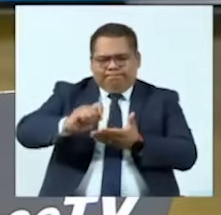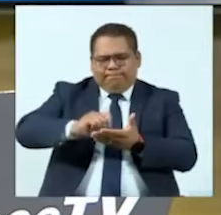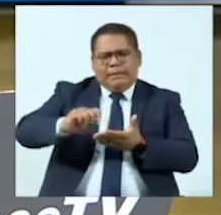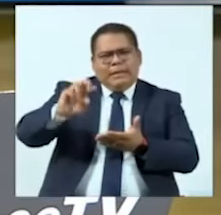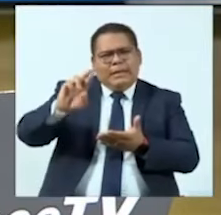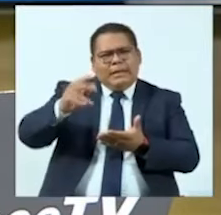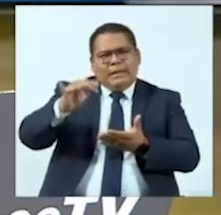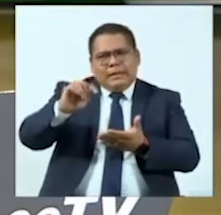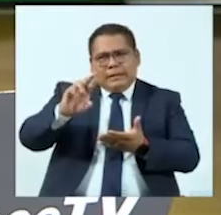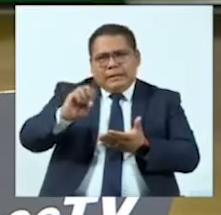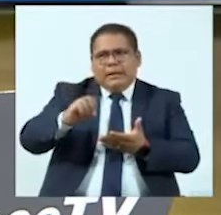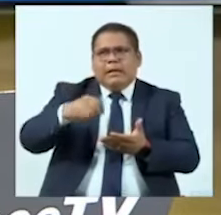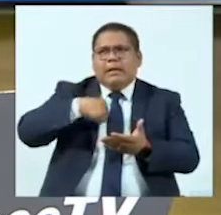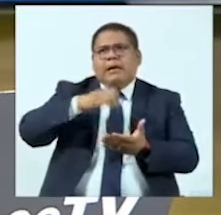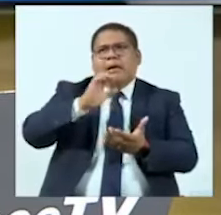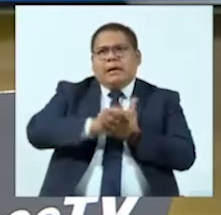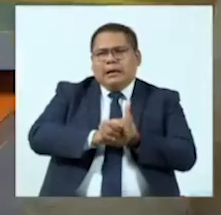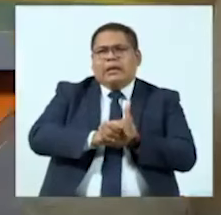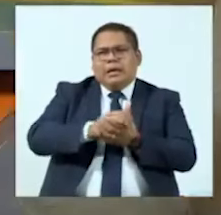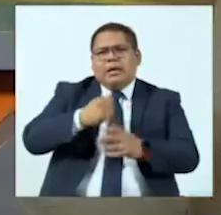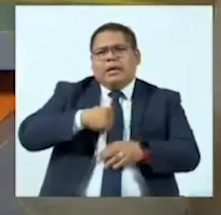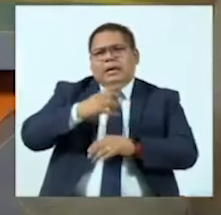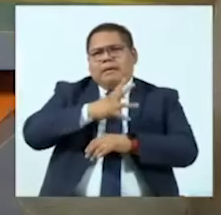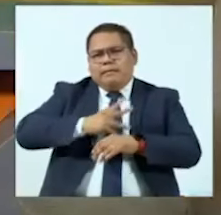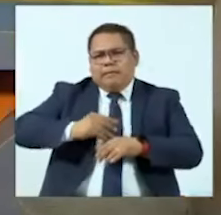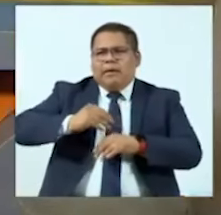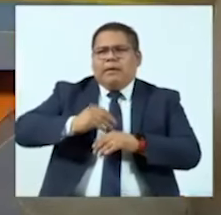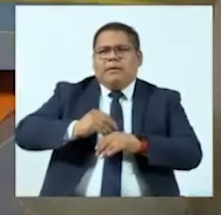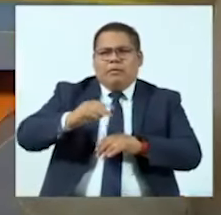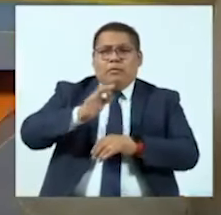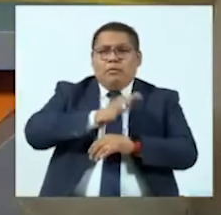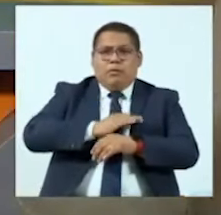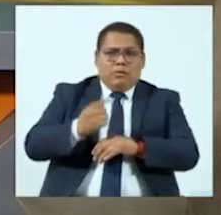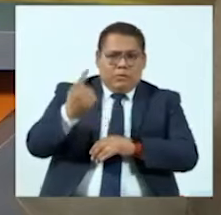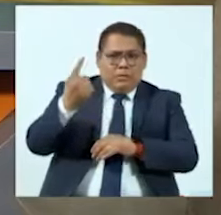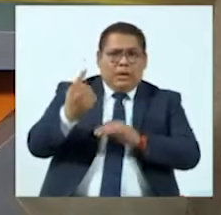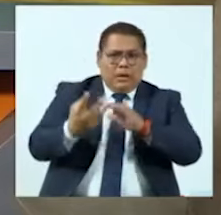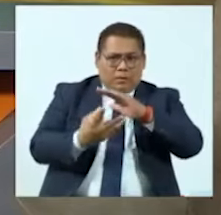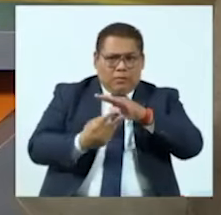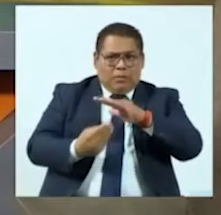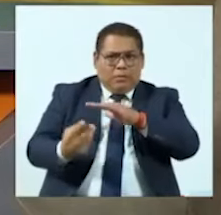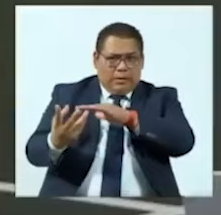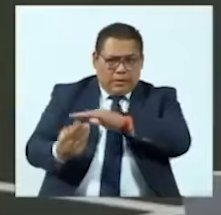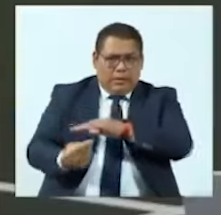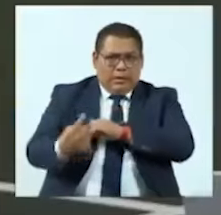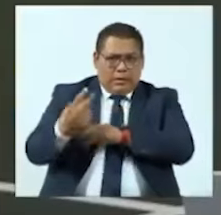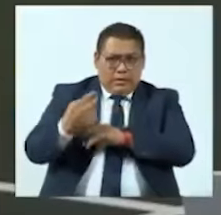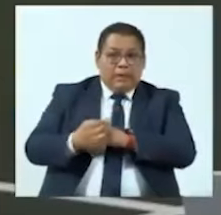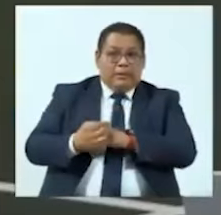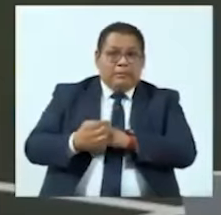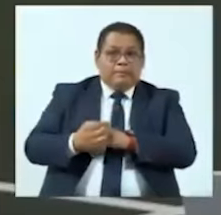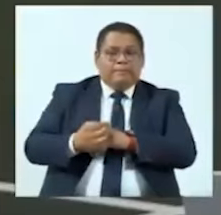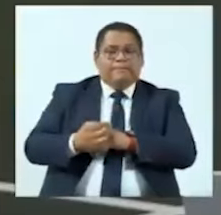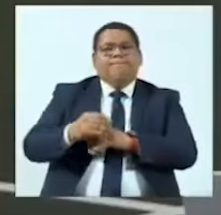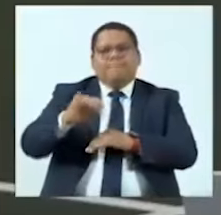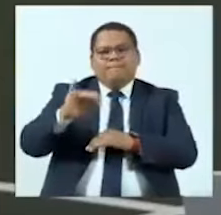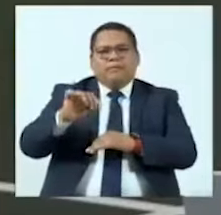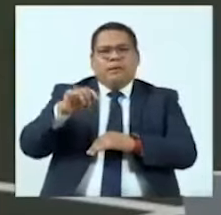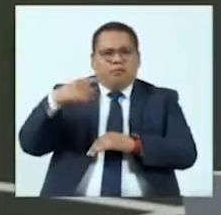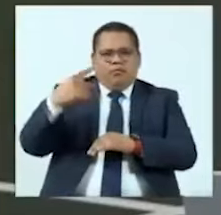me casé ya tuve los hijos y puedo obtener una copia de cada una de ellas Así es o sea con tu